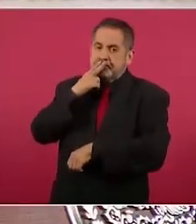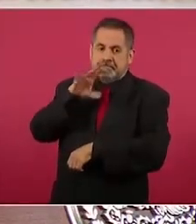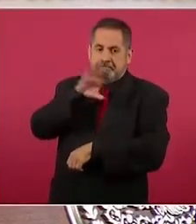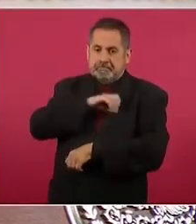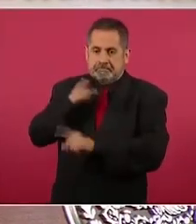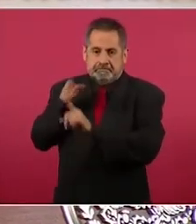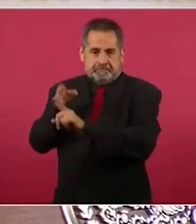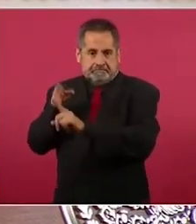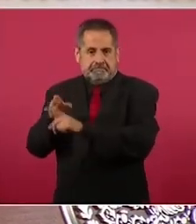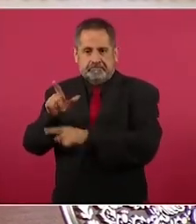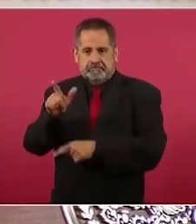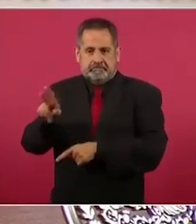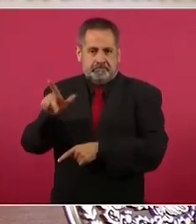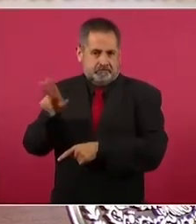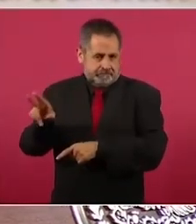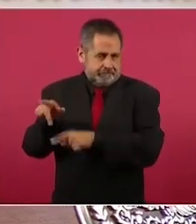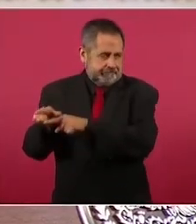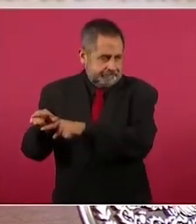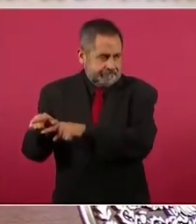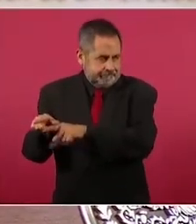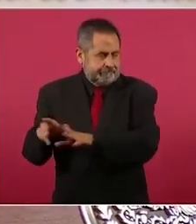la ultra,